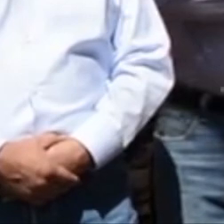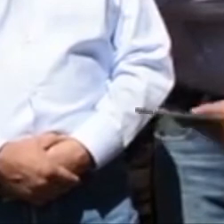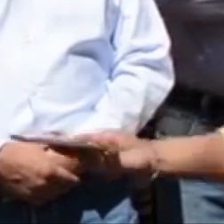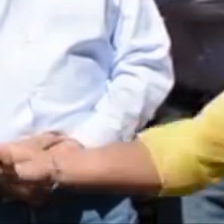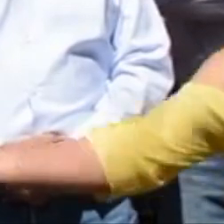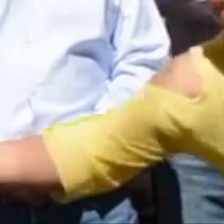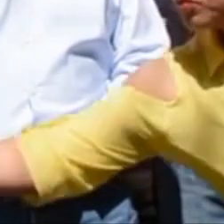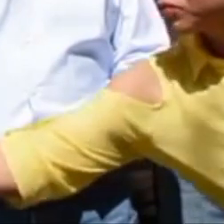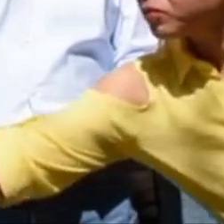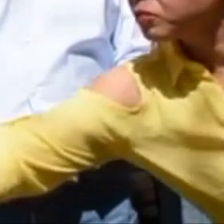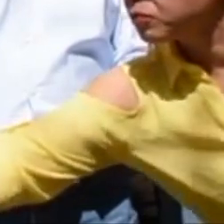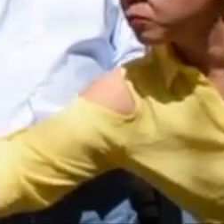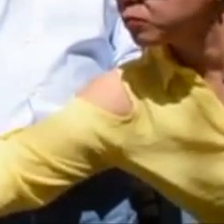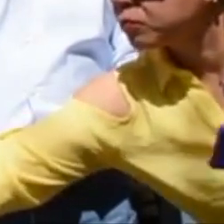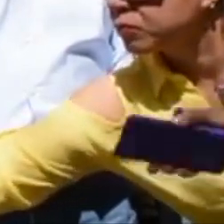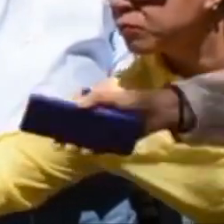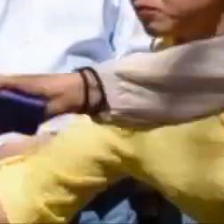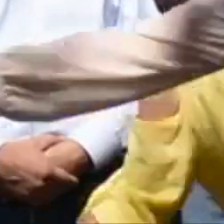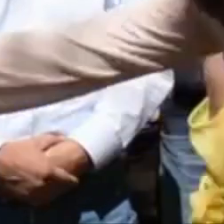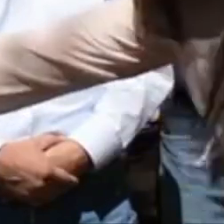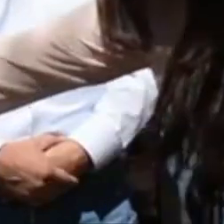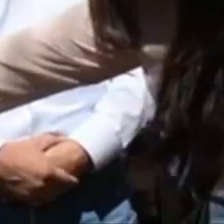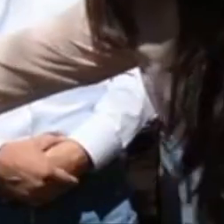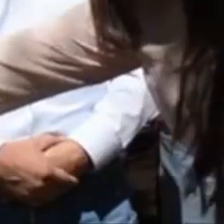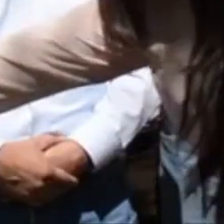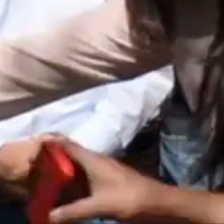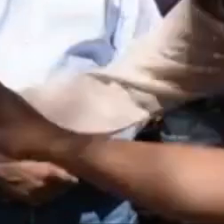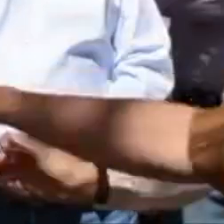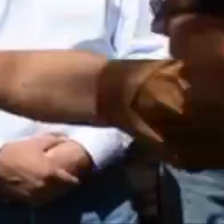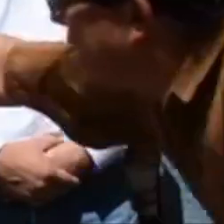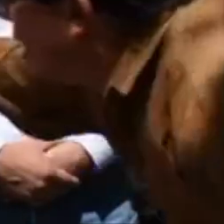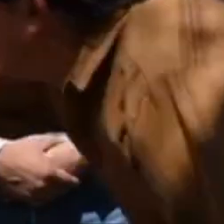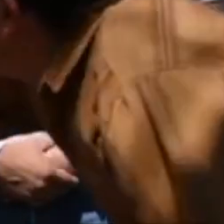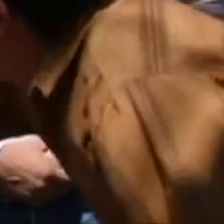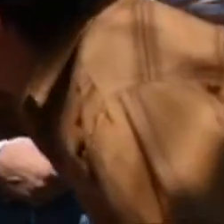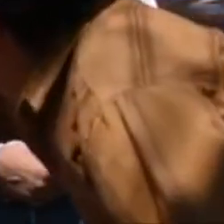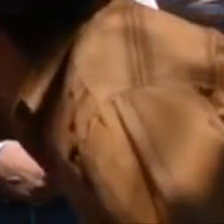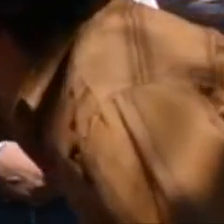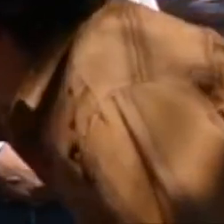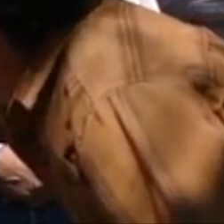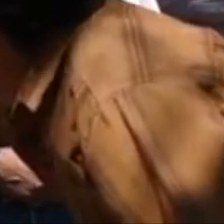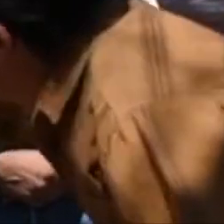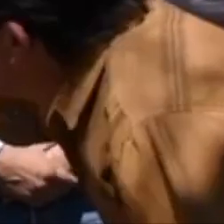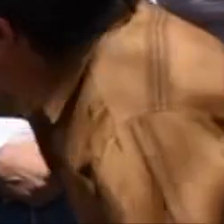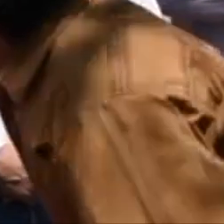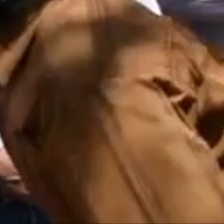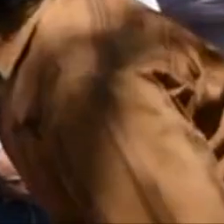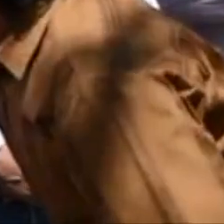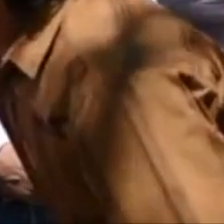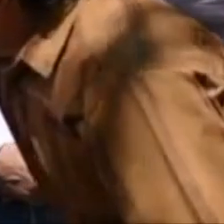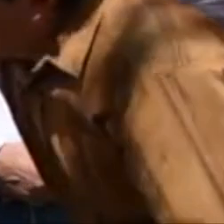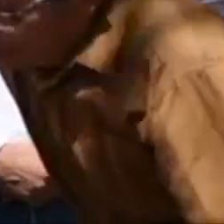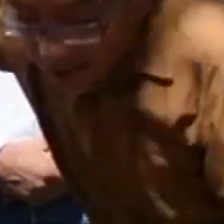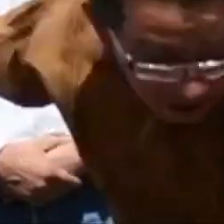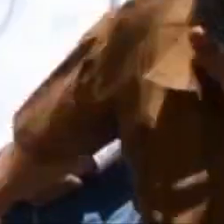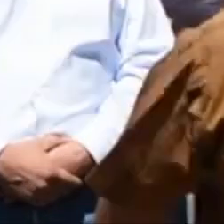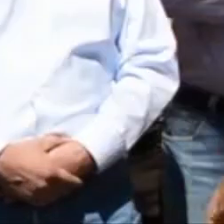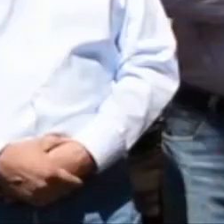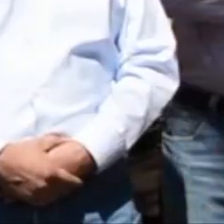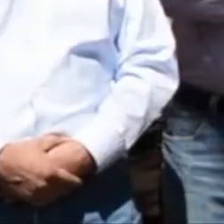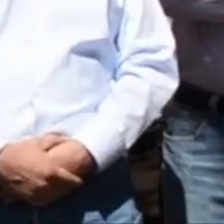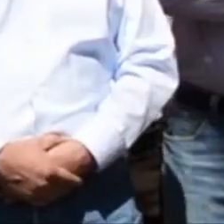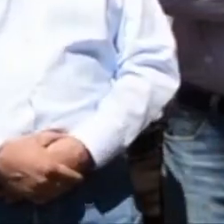se privilegiará el diálogo sustantivo y profundo, al expresar que no cree en el culto a la personalidad ni en las